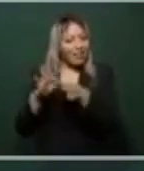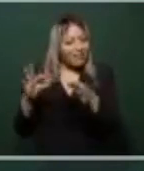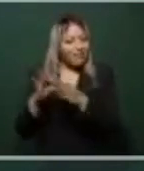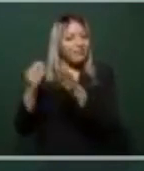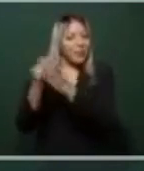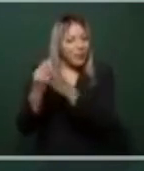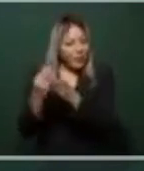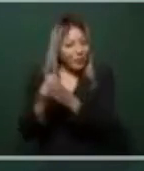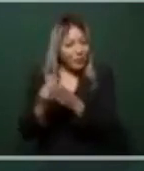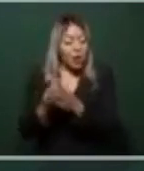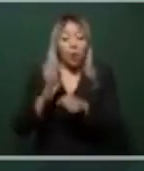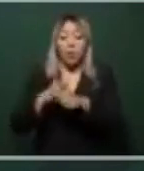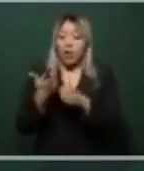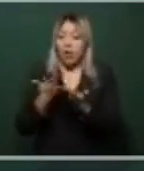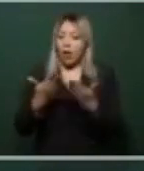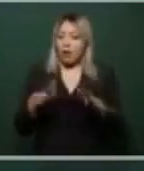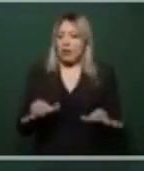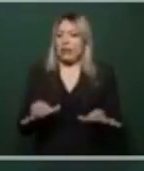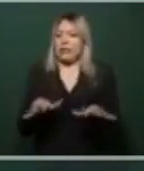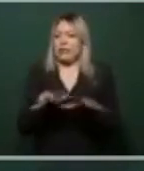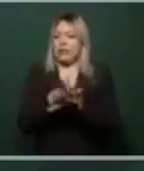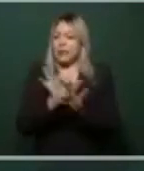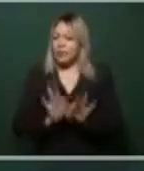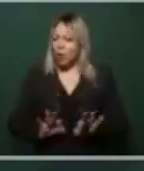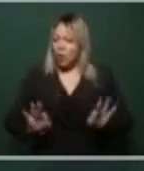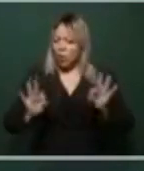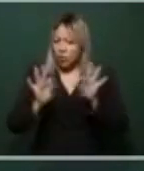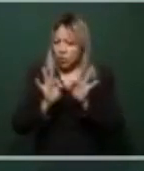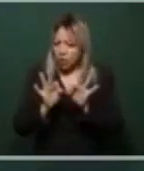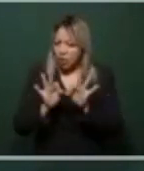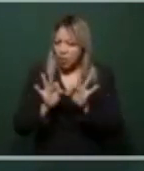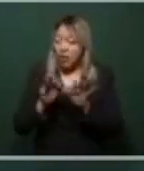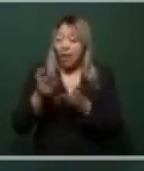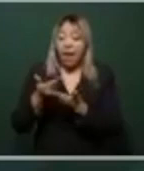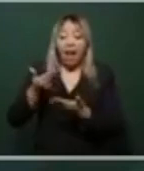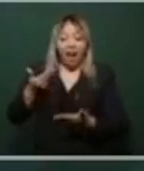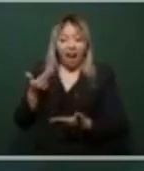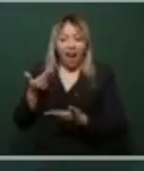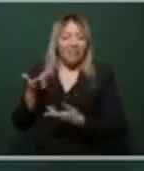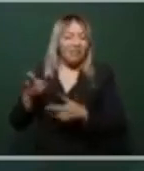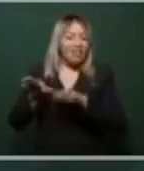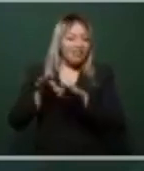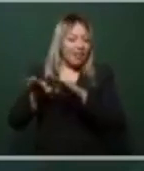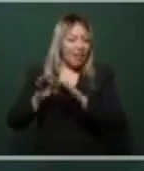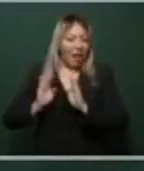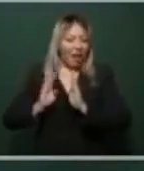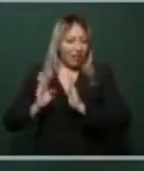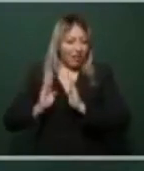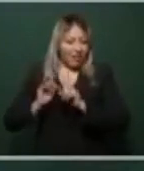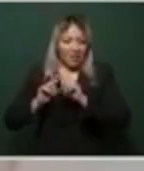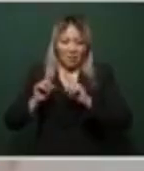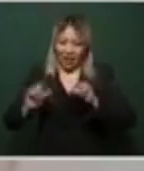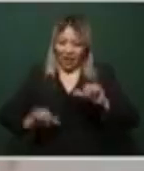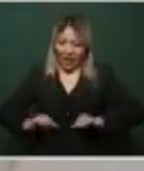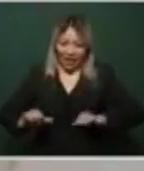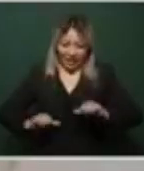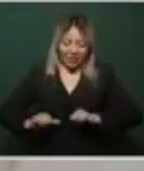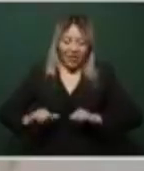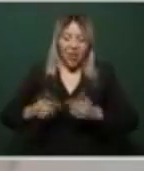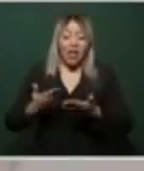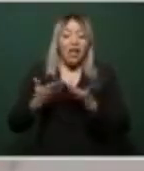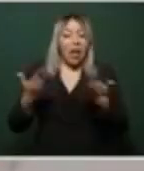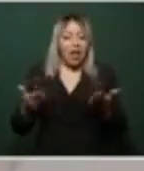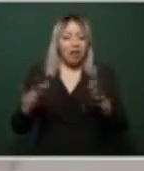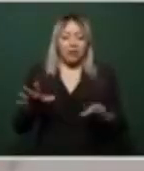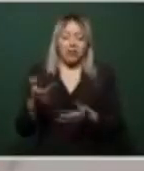giro a las labores del ejército, de la marina, de defensa nacional